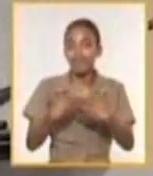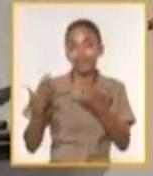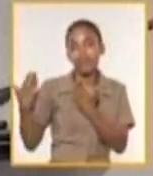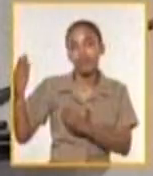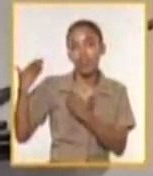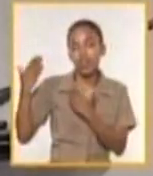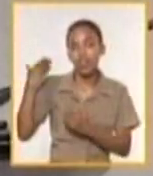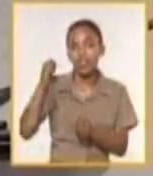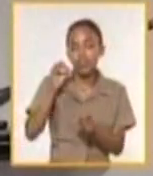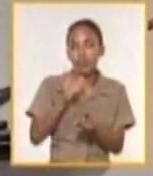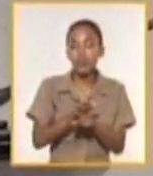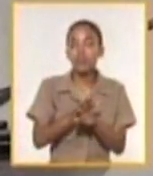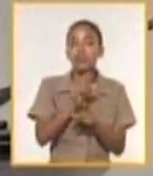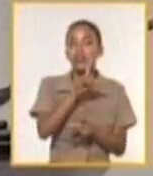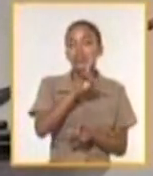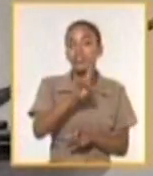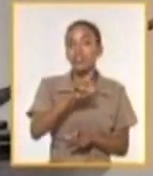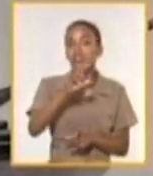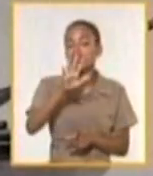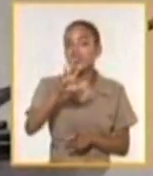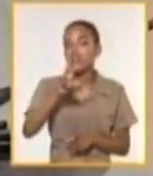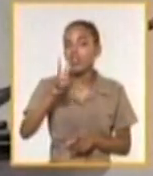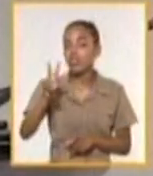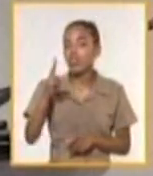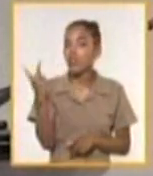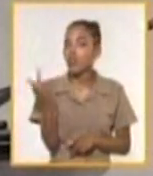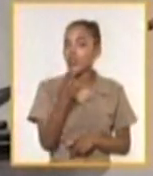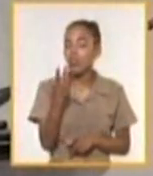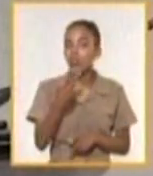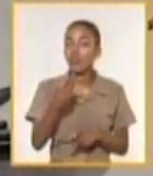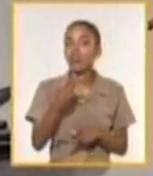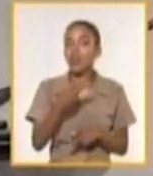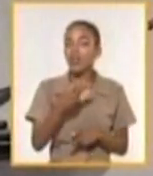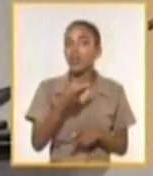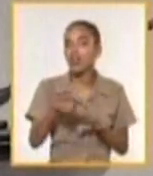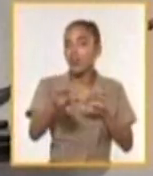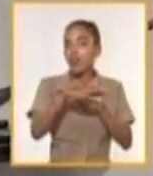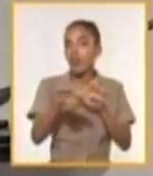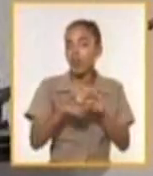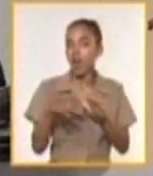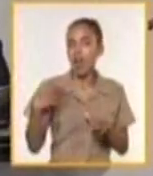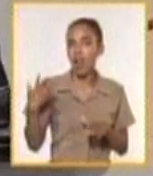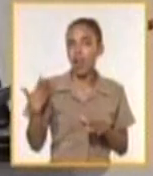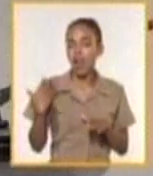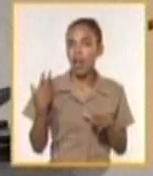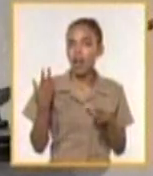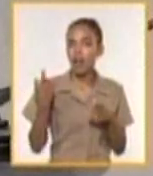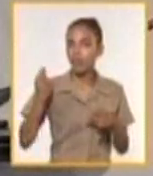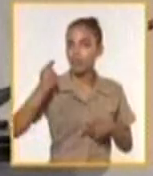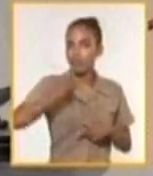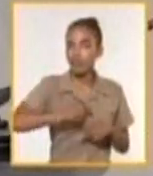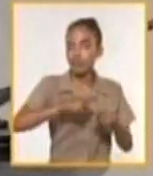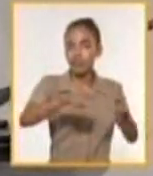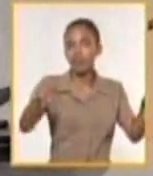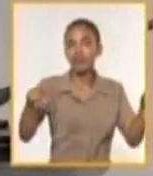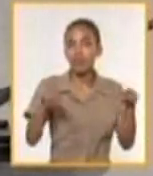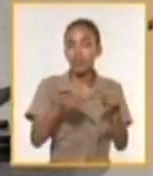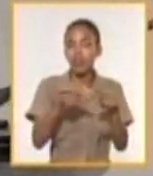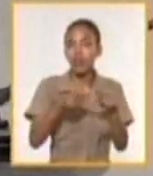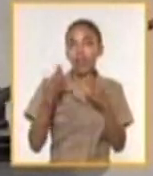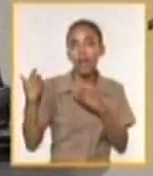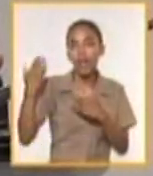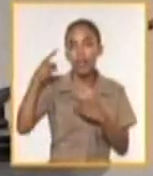de 1952, cuando fueron los dos abogados que denunciaron ante los tribunales el golpe de Estado de Fulgencio